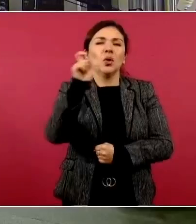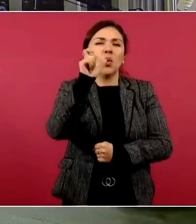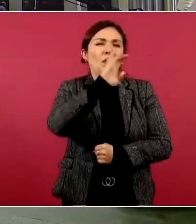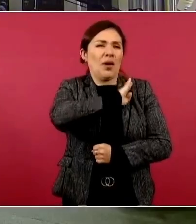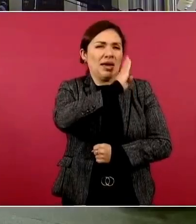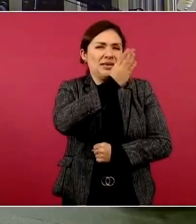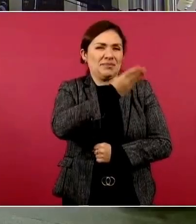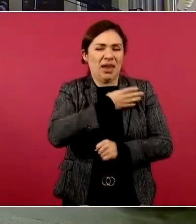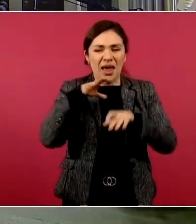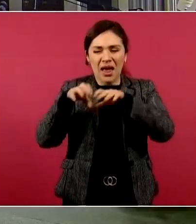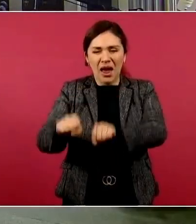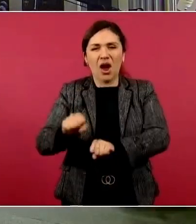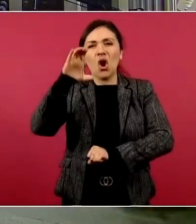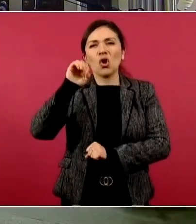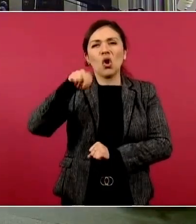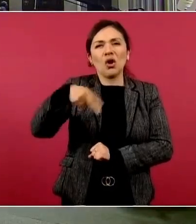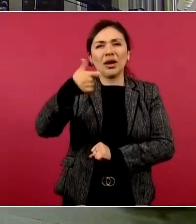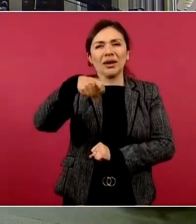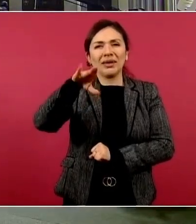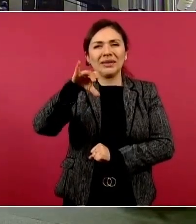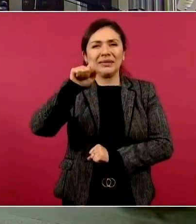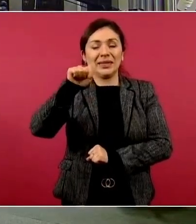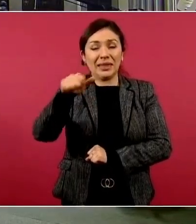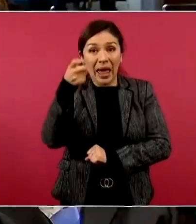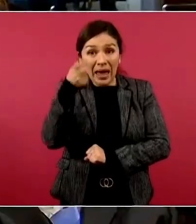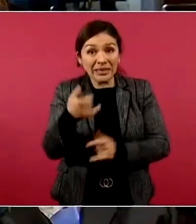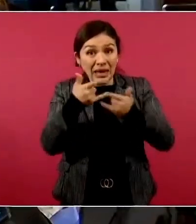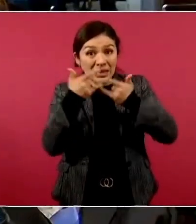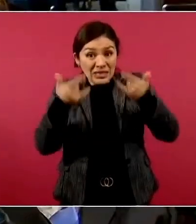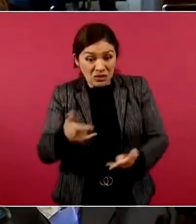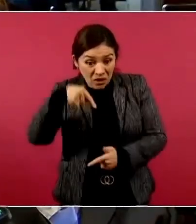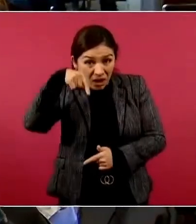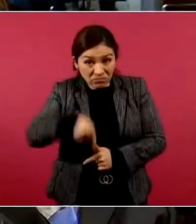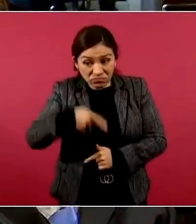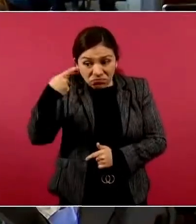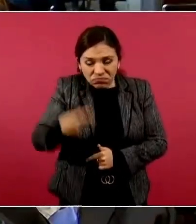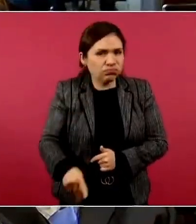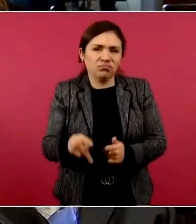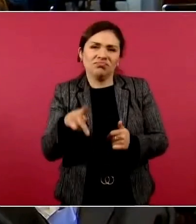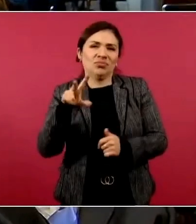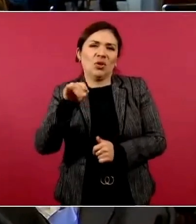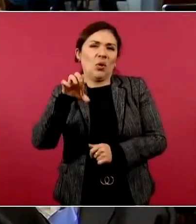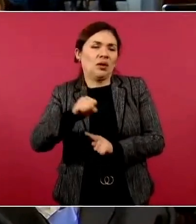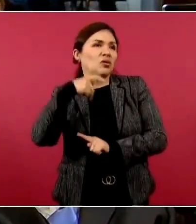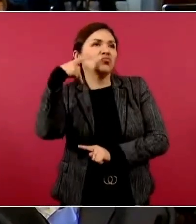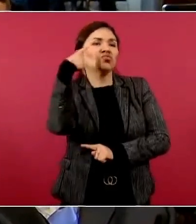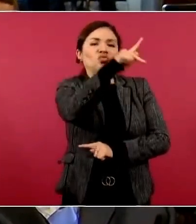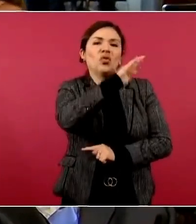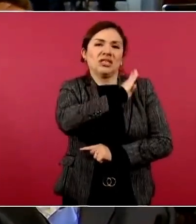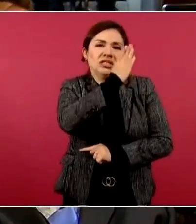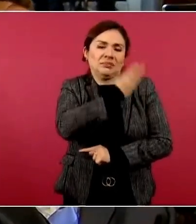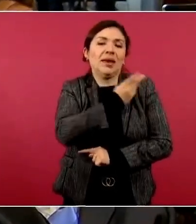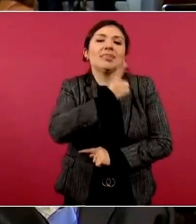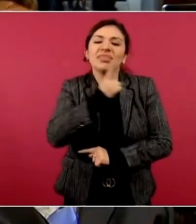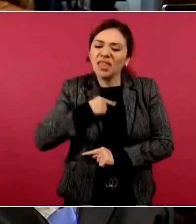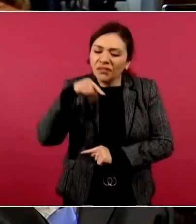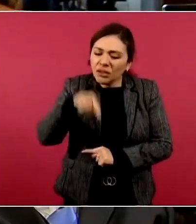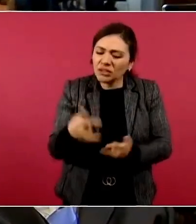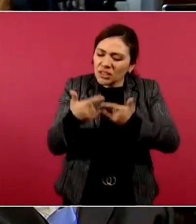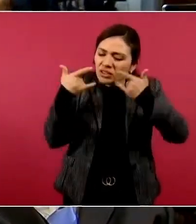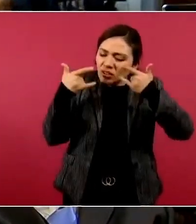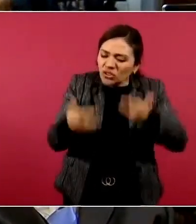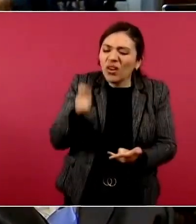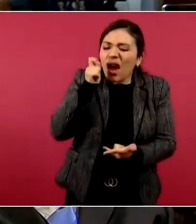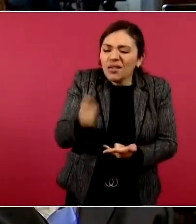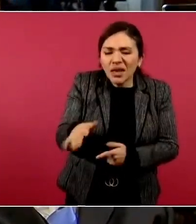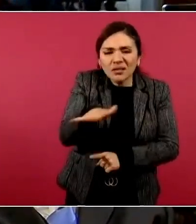así le llamo yo, porque esa no es nuestra historia, es su historia. Yo considero que nosotros tenemos que contar nuestra historia, porque